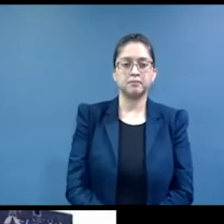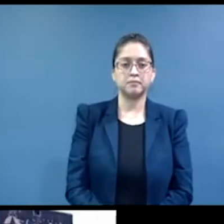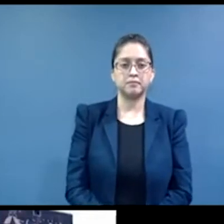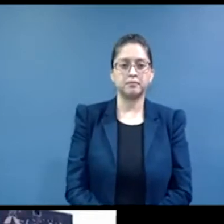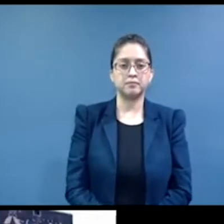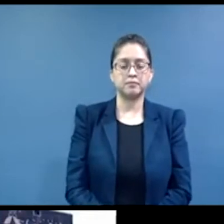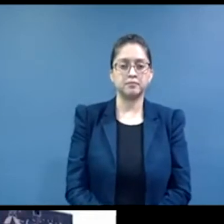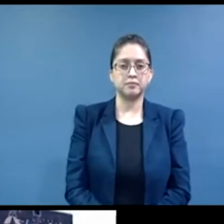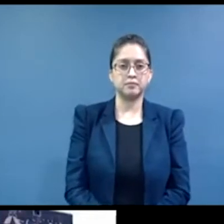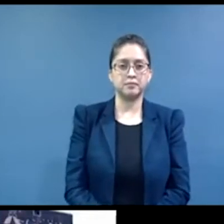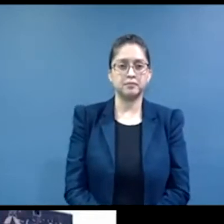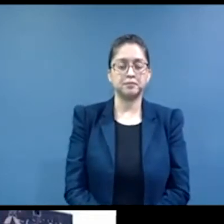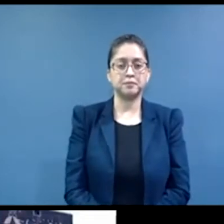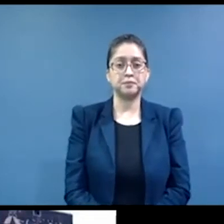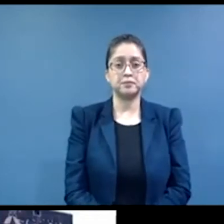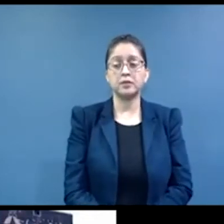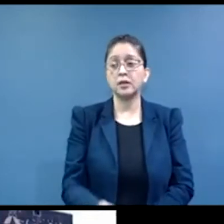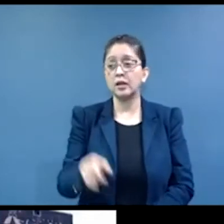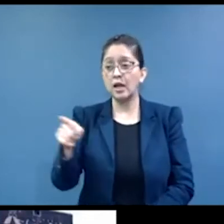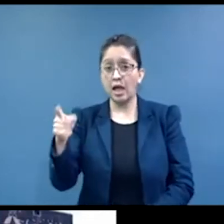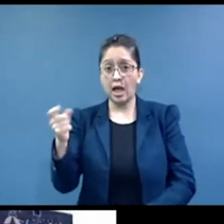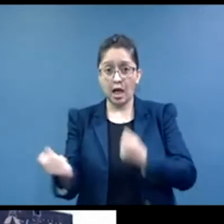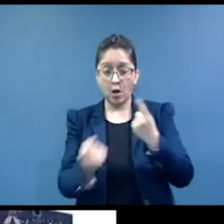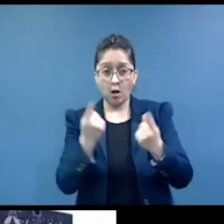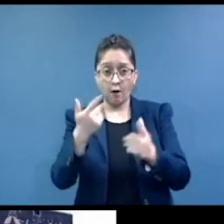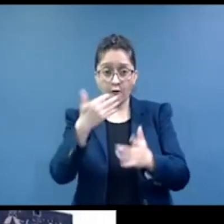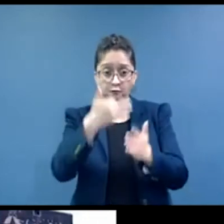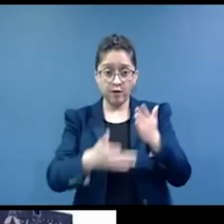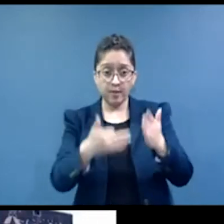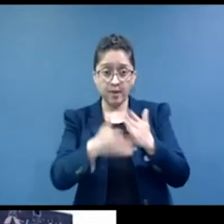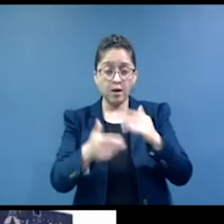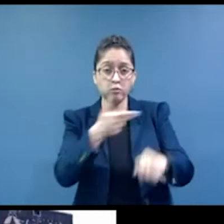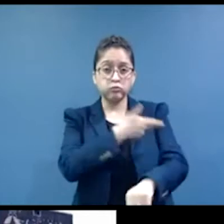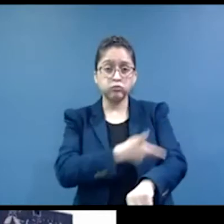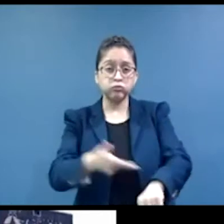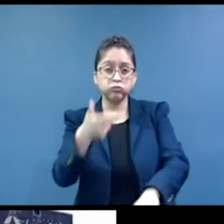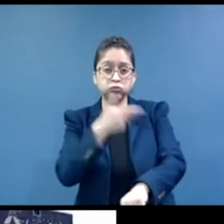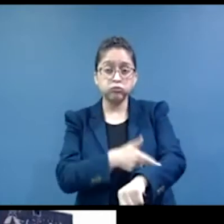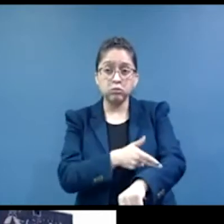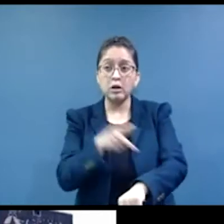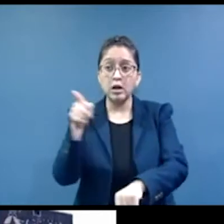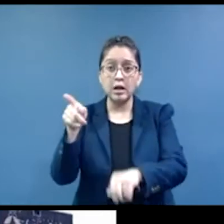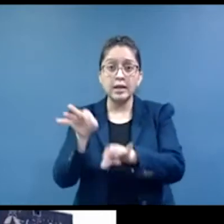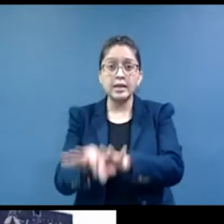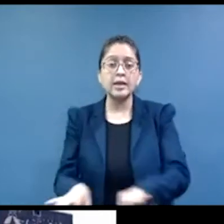por la falta de regulación, se llevó a cabo en México un procedimiento que fue muy importante, pero que se llevó